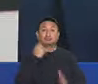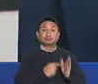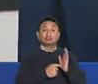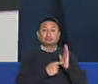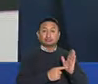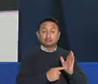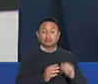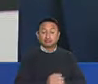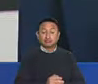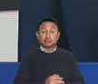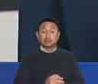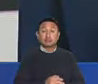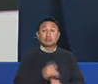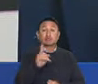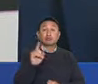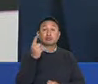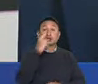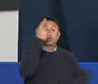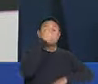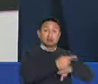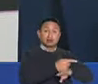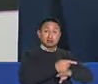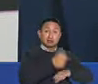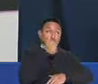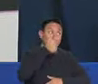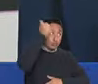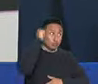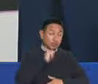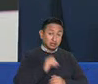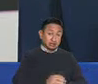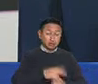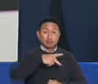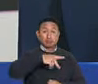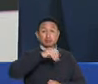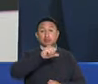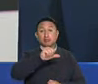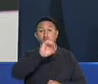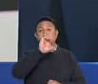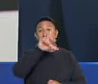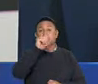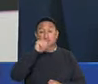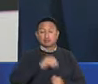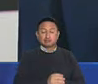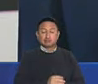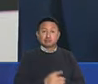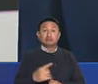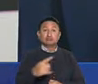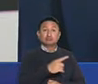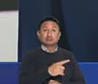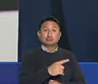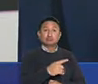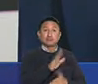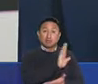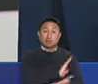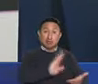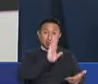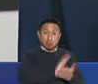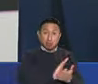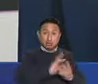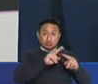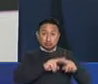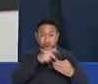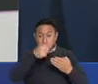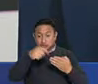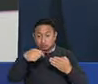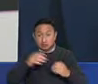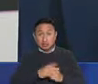de las ordenanzas, de las primeras ordenanzas que ayer incluso Pavel se comprometió, es la legalización masiva de barrios, porque hay que